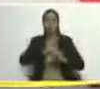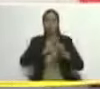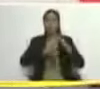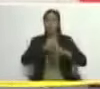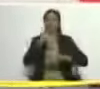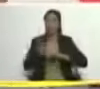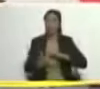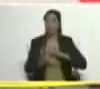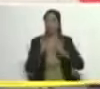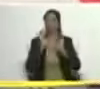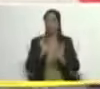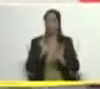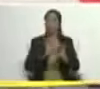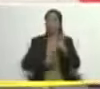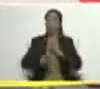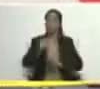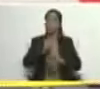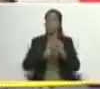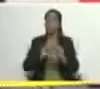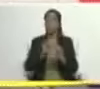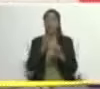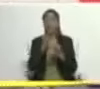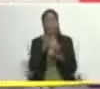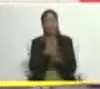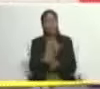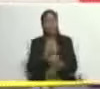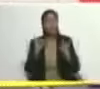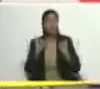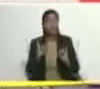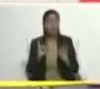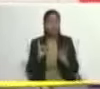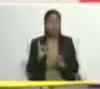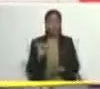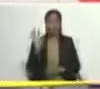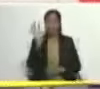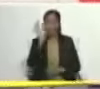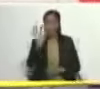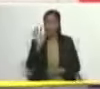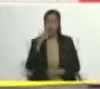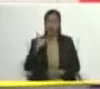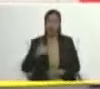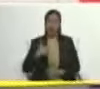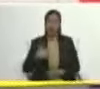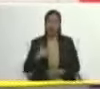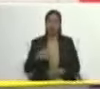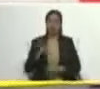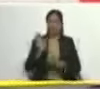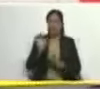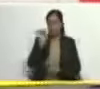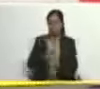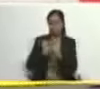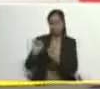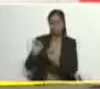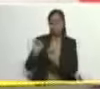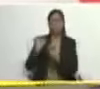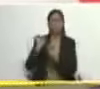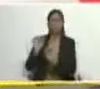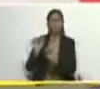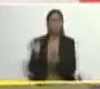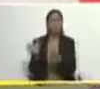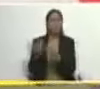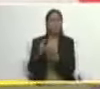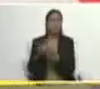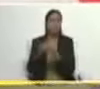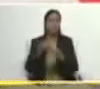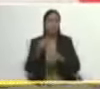para defender la independencia de su país, para enfrentar el nuevo fascismo, para enfrentar este modelo